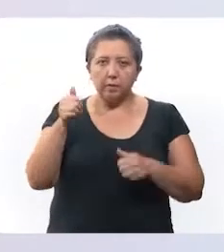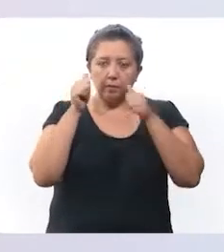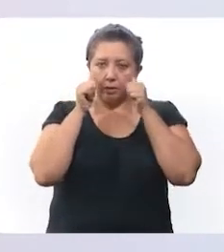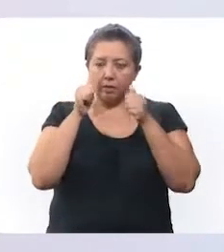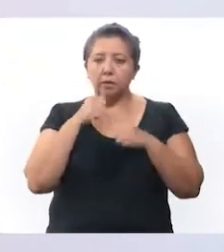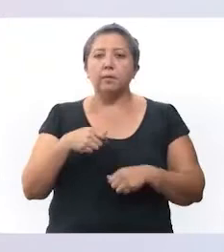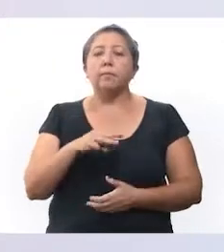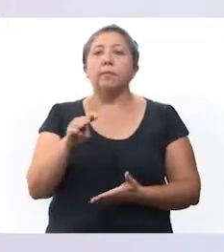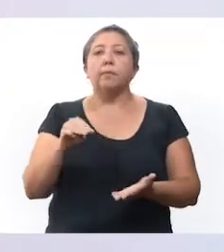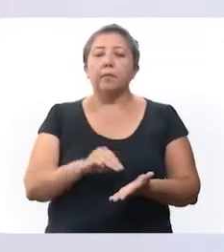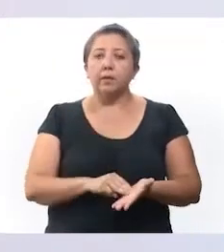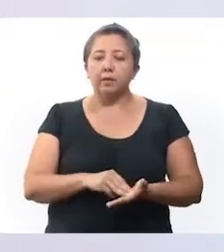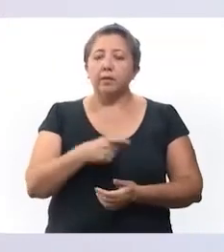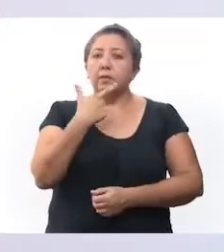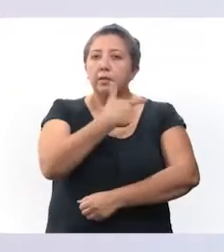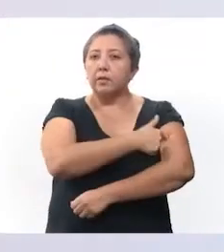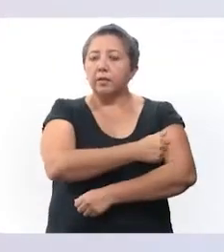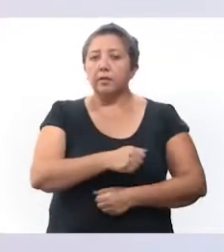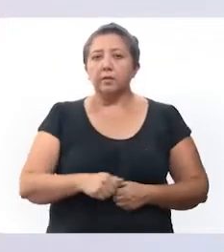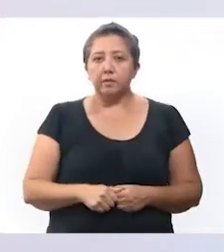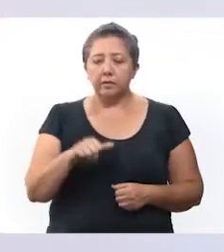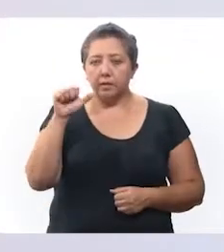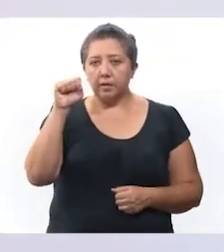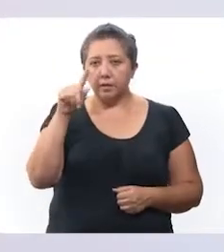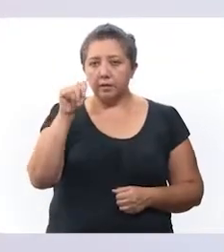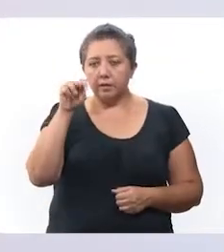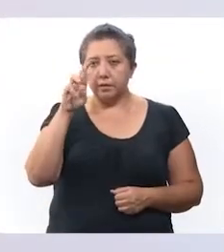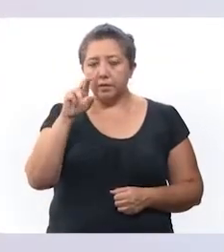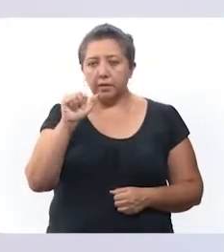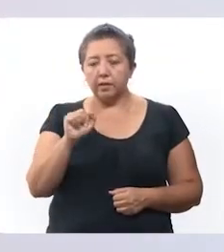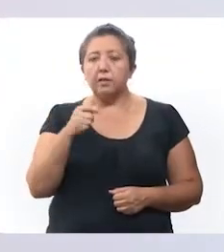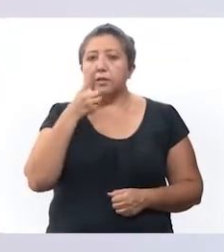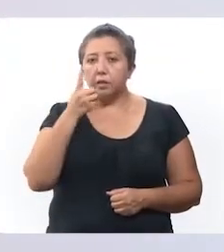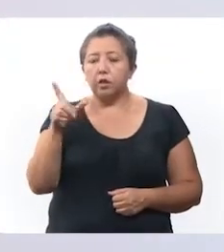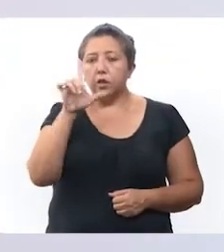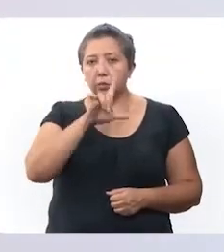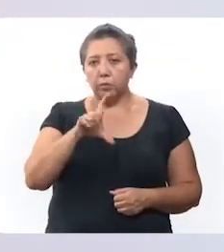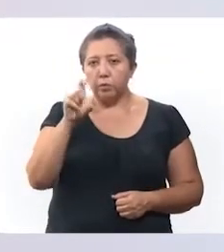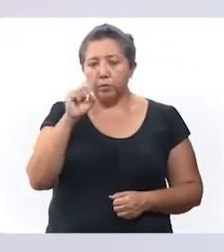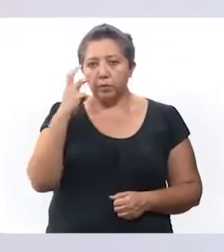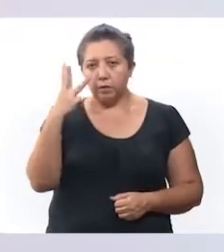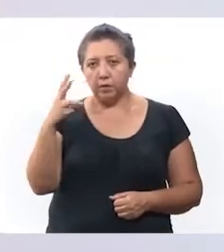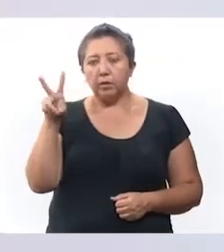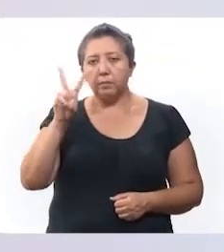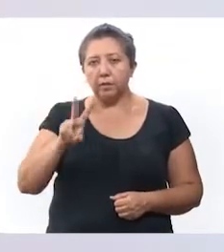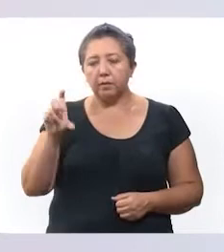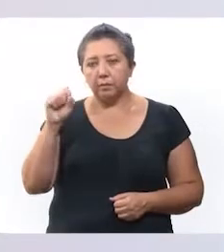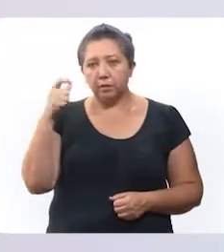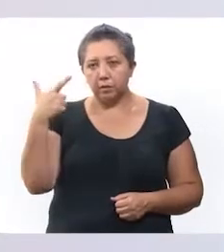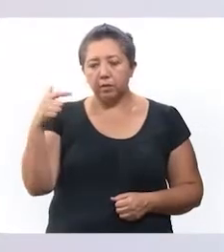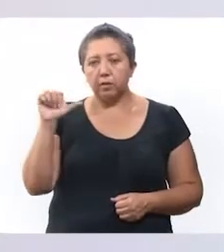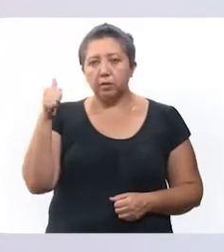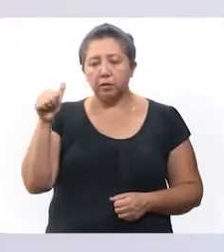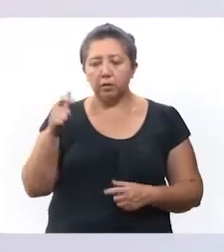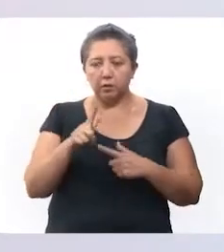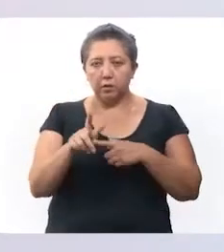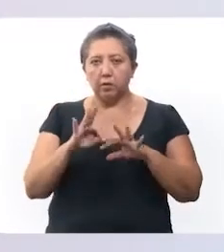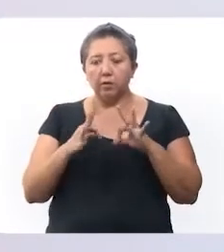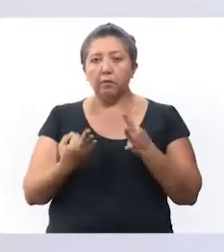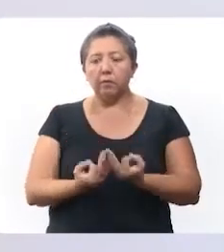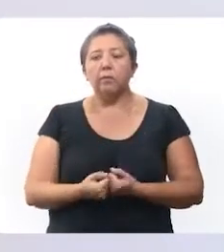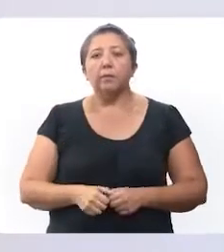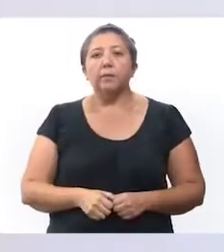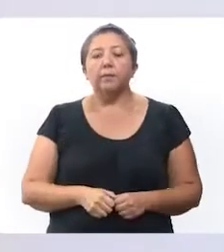Mérida. Las dosis de la farmacéutica AstraZeneca se administrarán del lunes 23 al viernes 27 de agosto de la siguiente